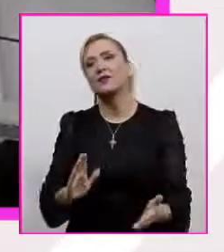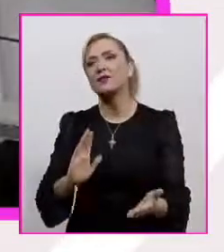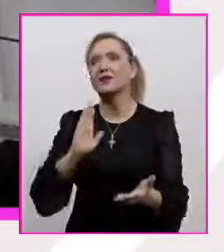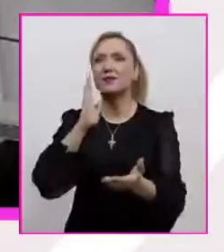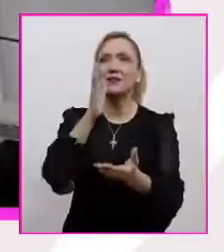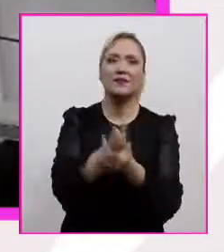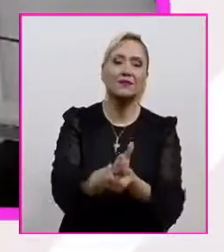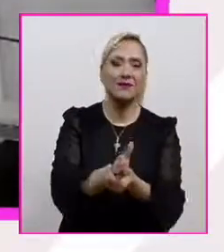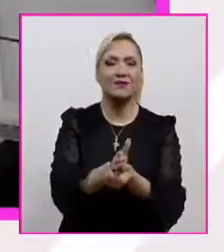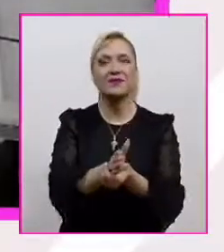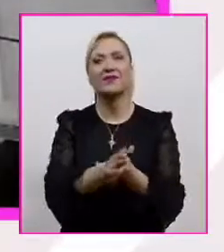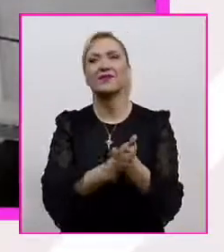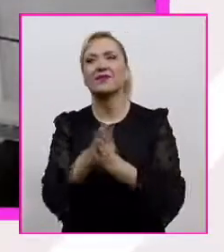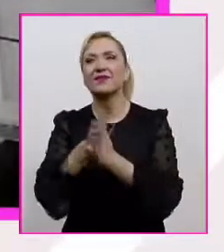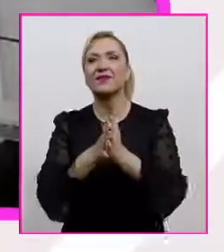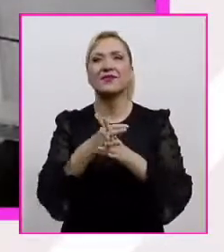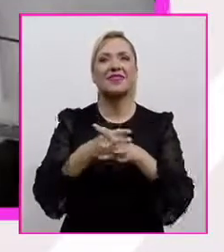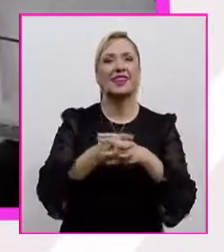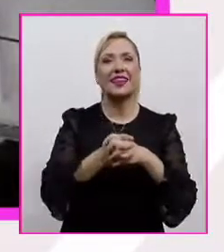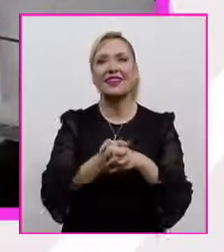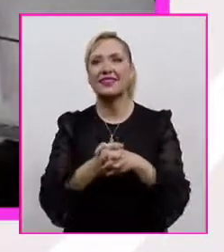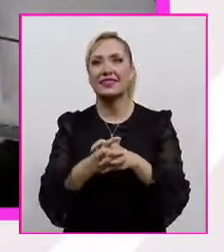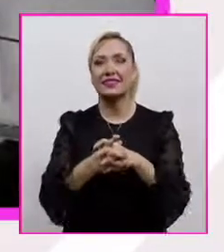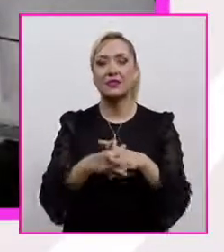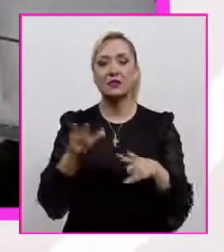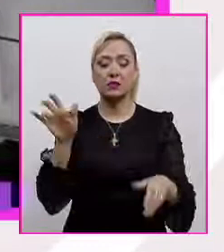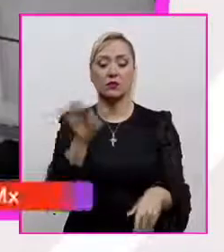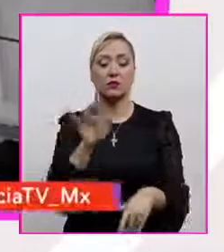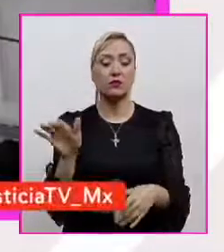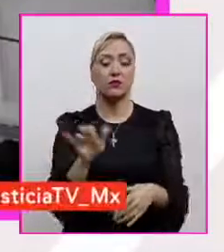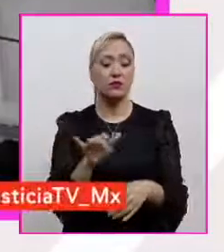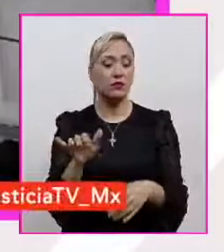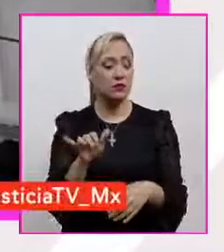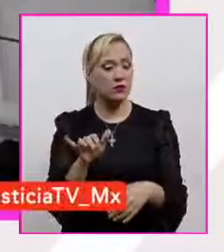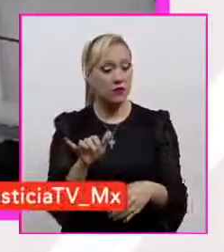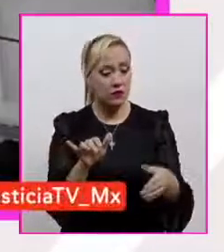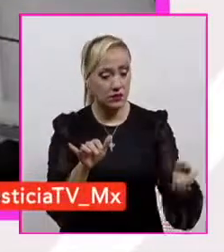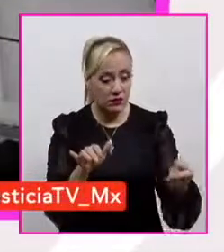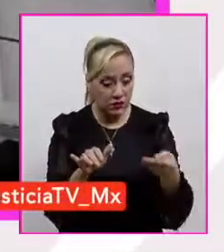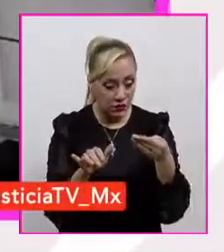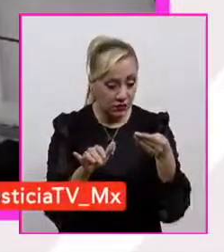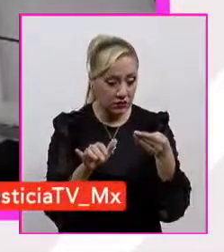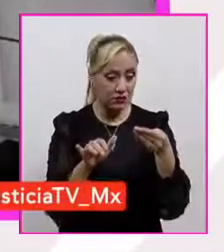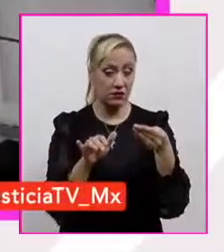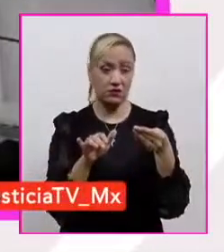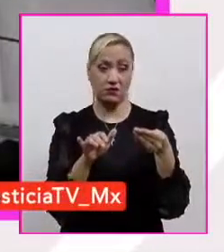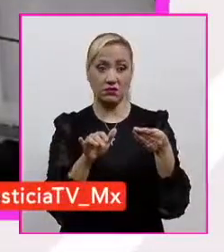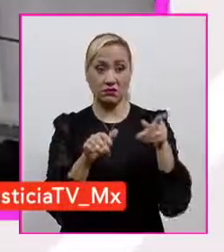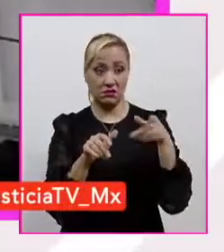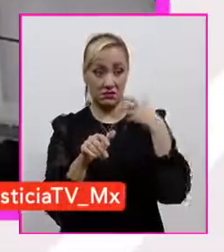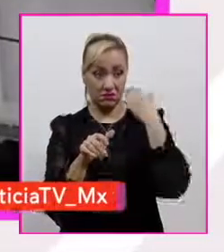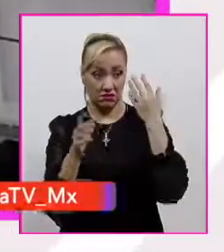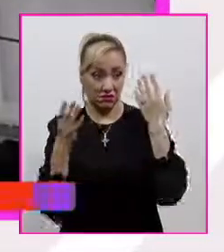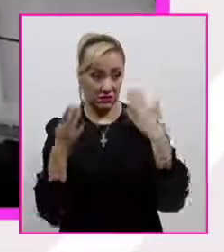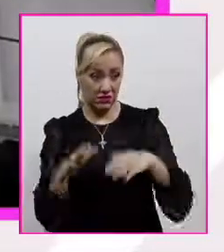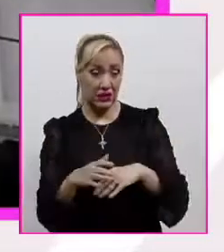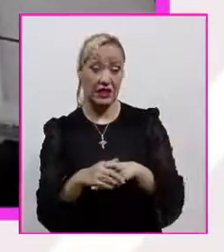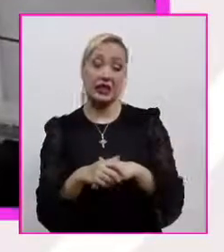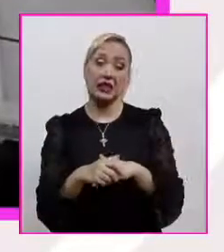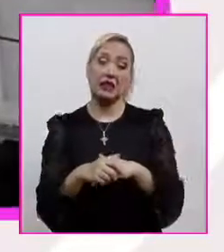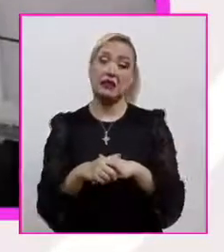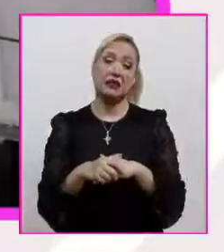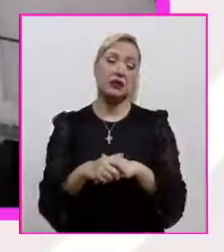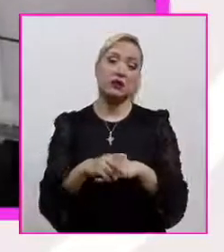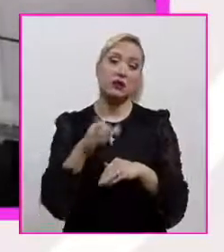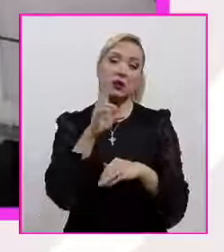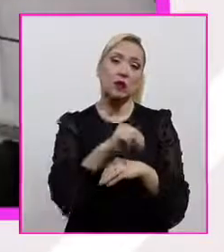poder aperturar una cuenta bancaria, las y los cajeros, al saber la nacionalidad que quiere abrir la cuenta, se les menciona que